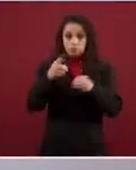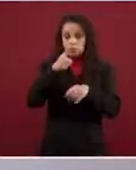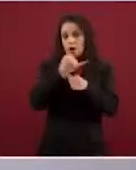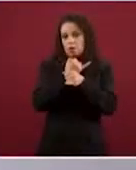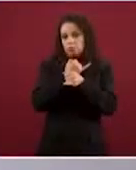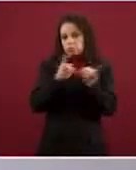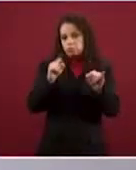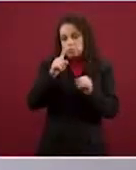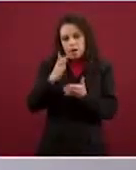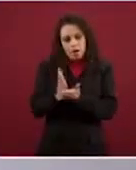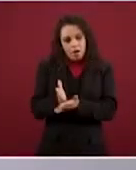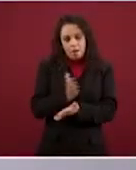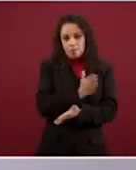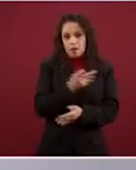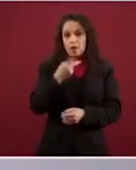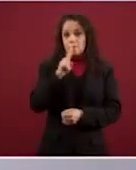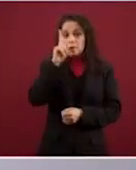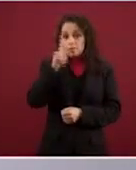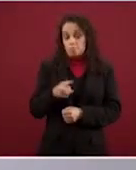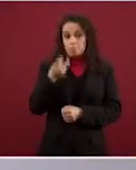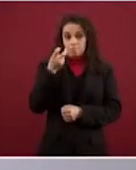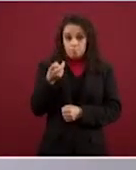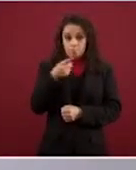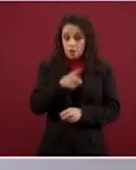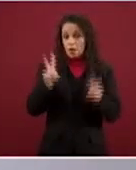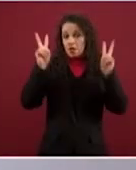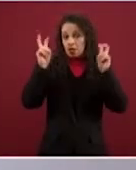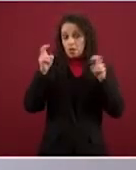asunto de justicia